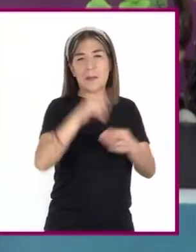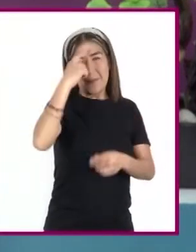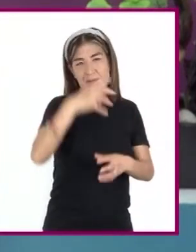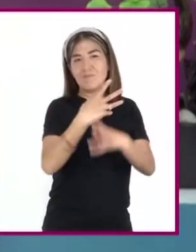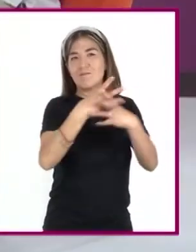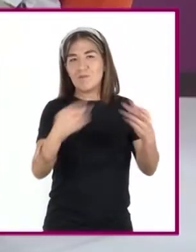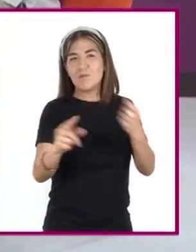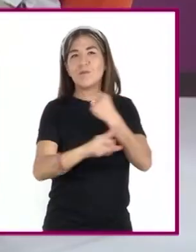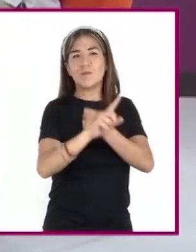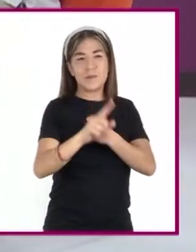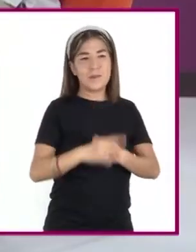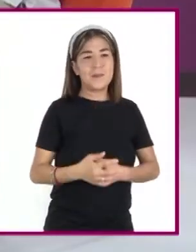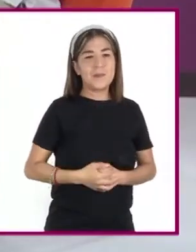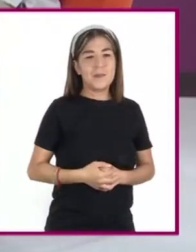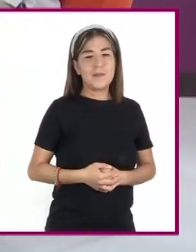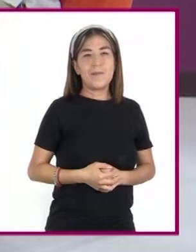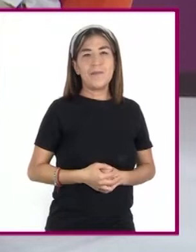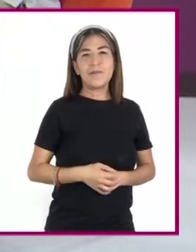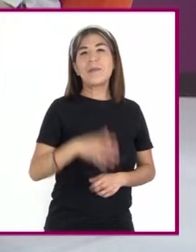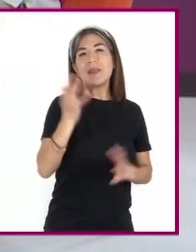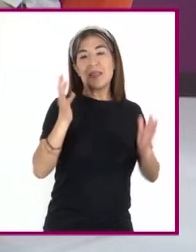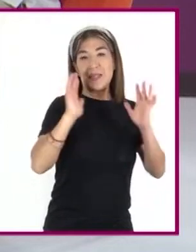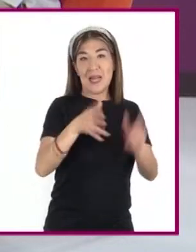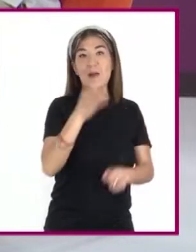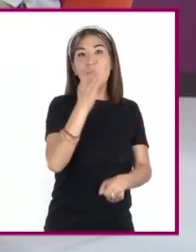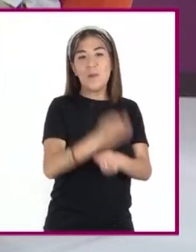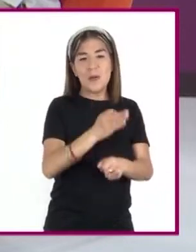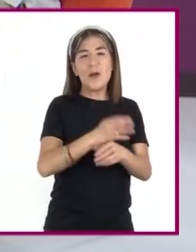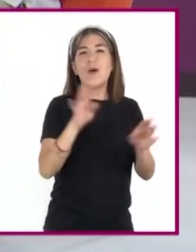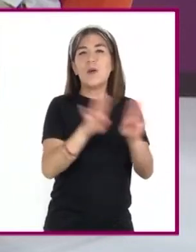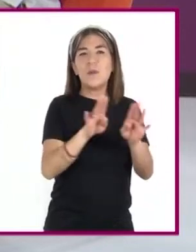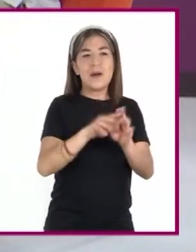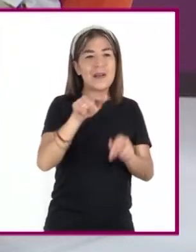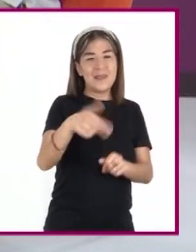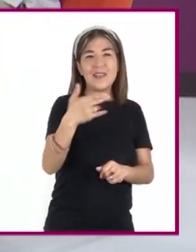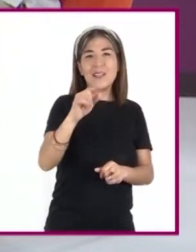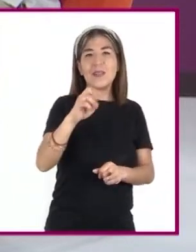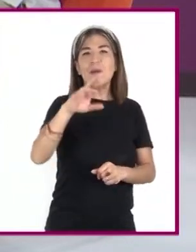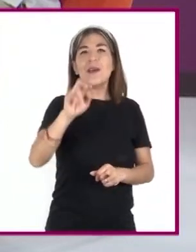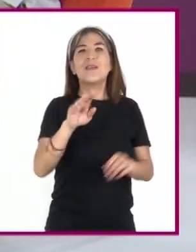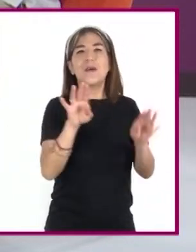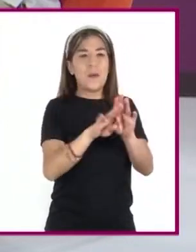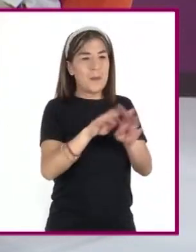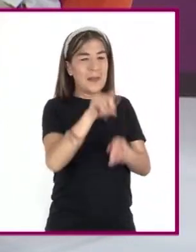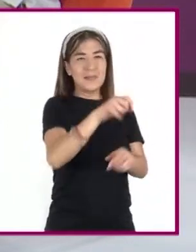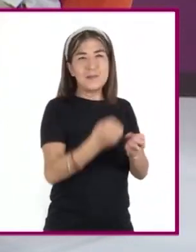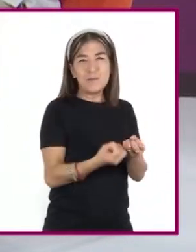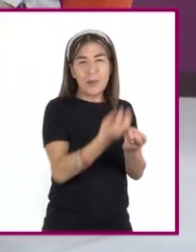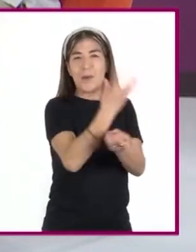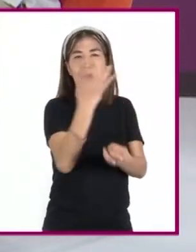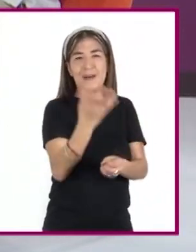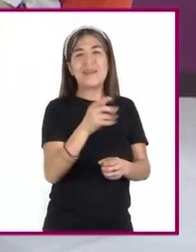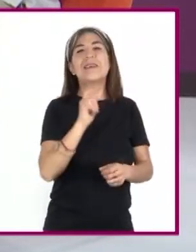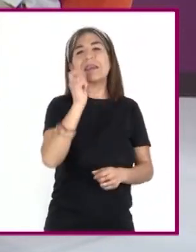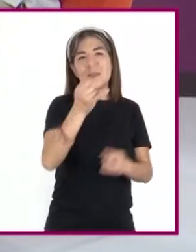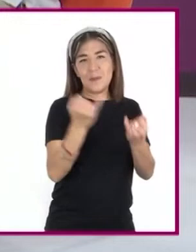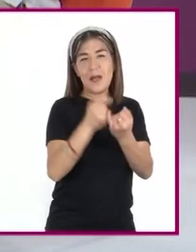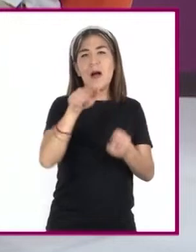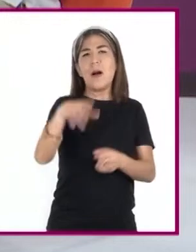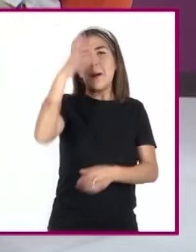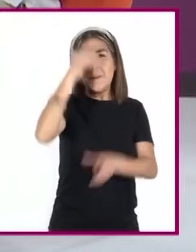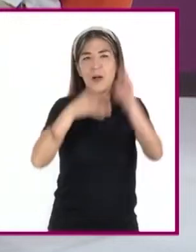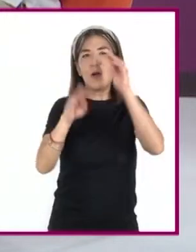los problemas. Casi explotamos al obtener hidrógeno con el maestro Álvaro. Aprendimos que actualmente se están